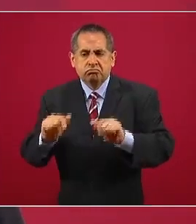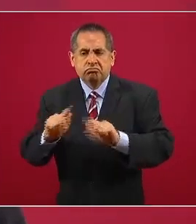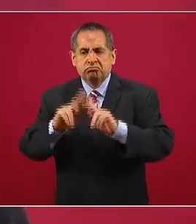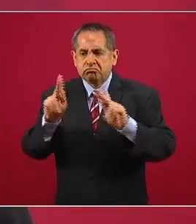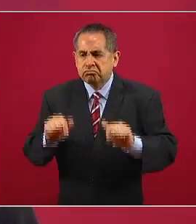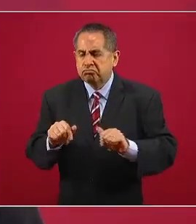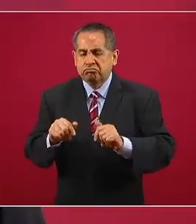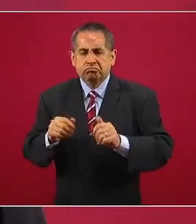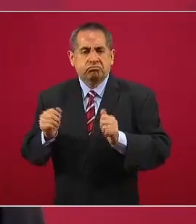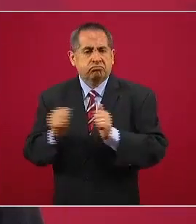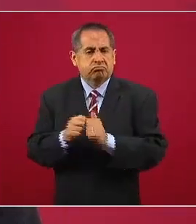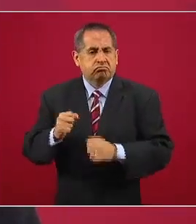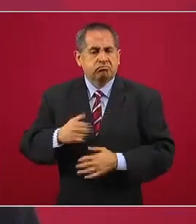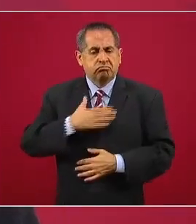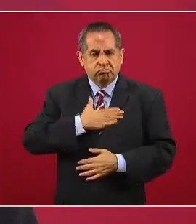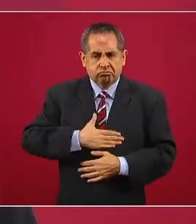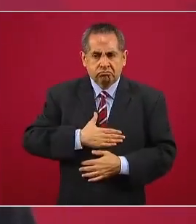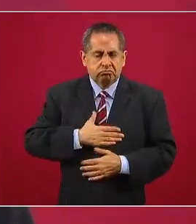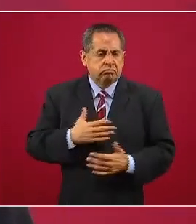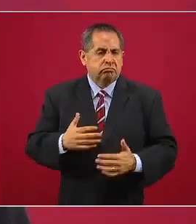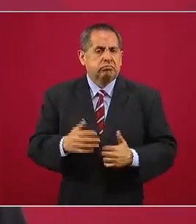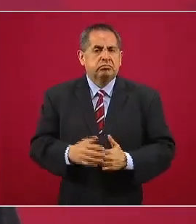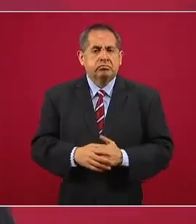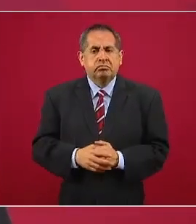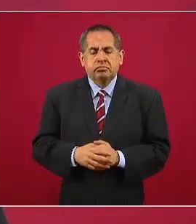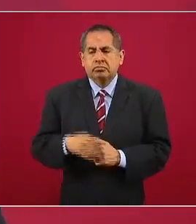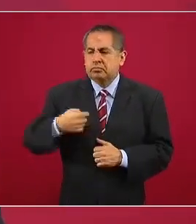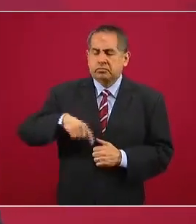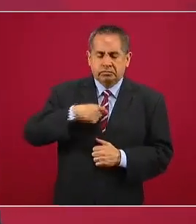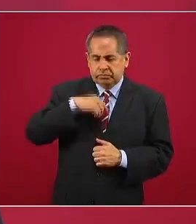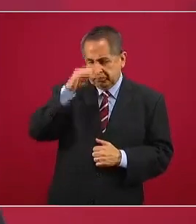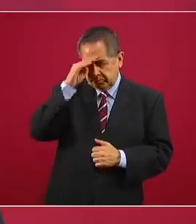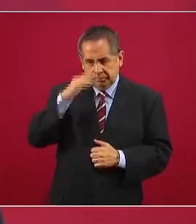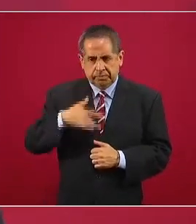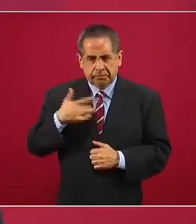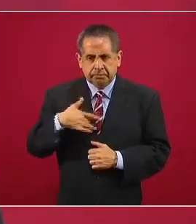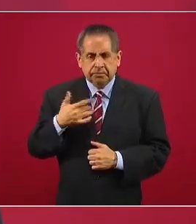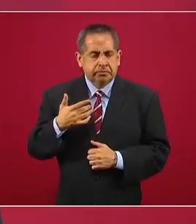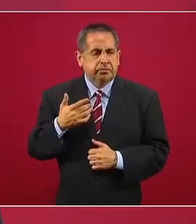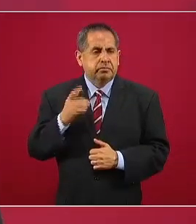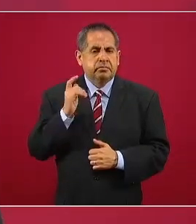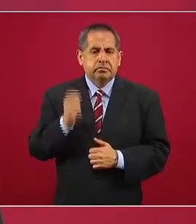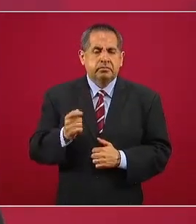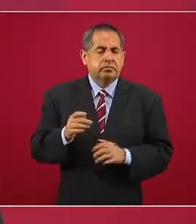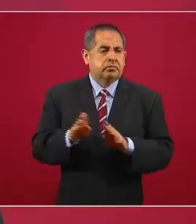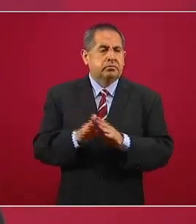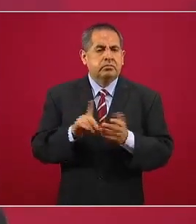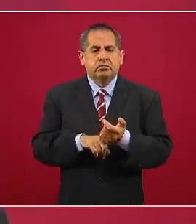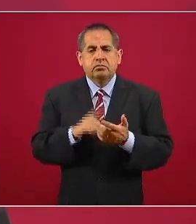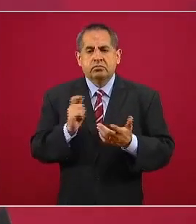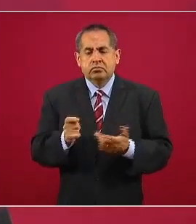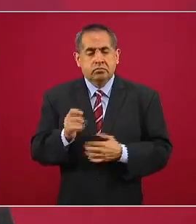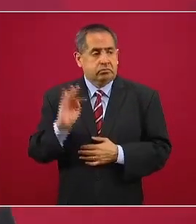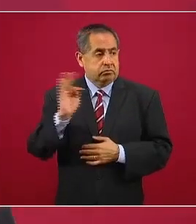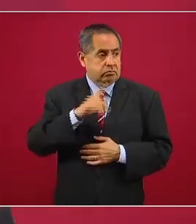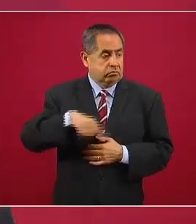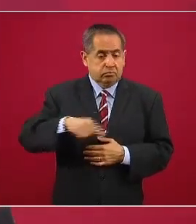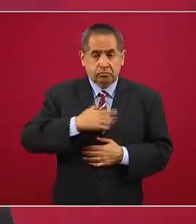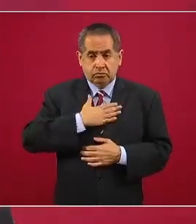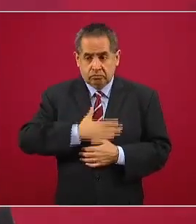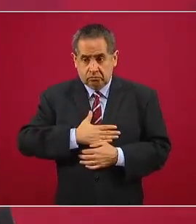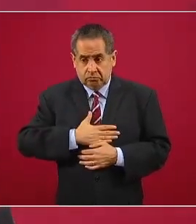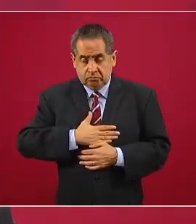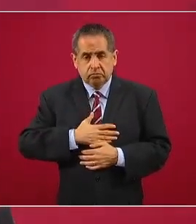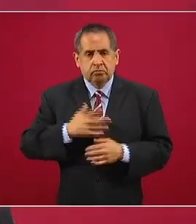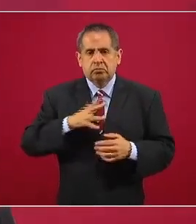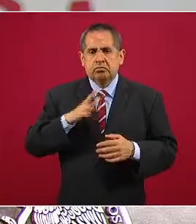con justicia. Nosotros consideramos que si hay justicia, hay